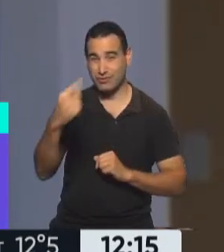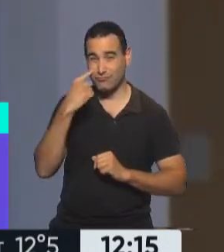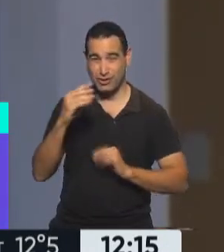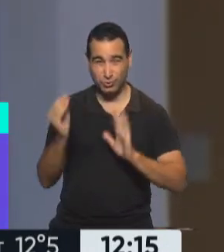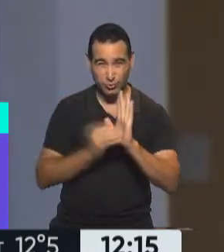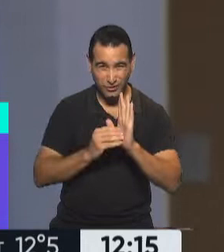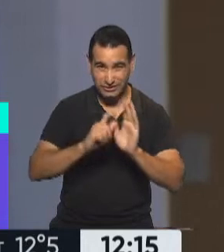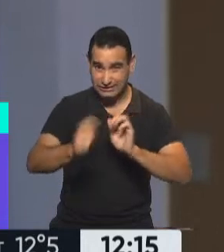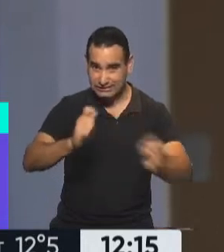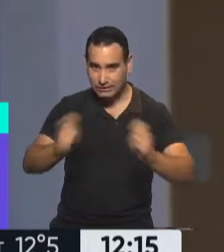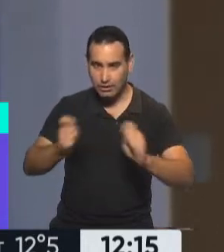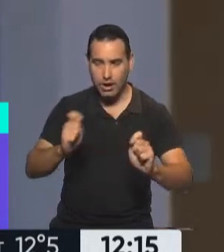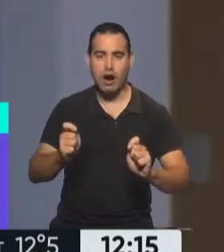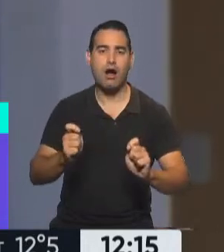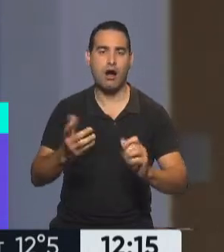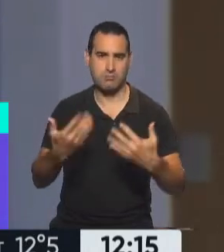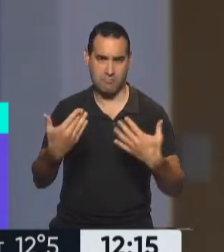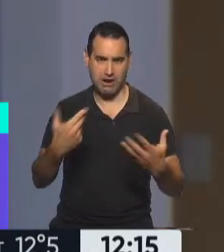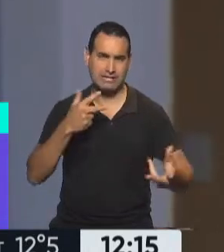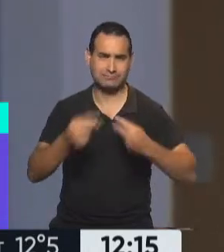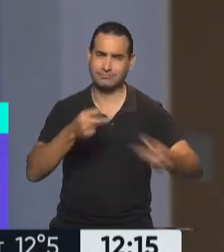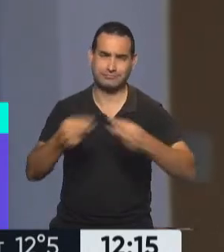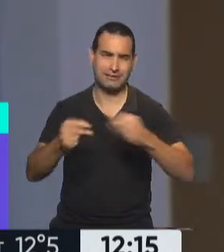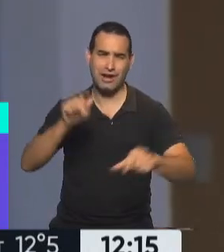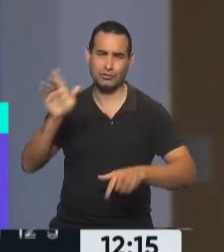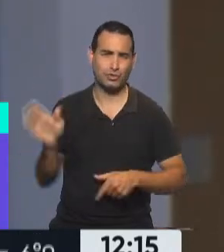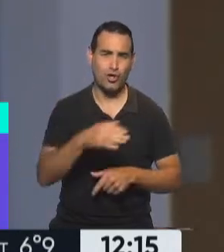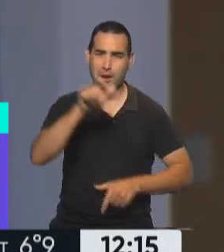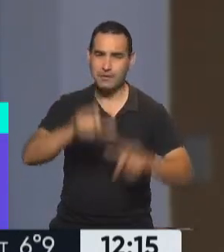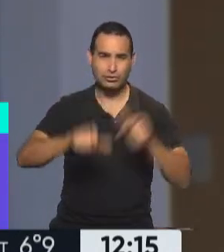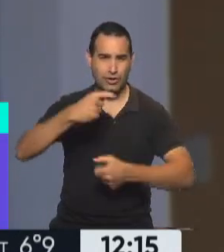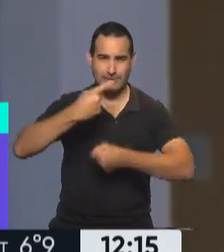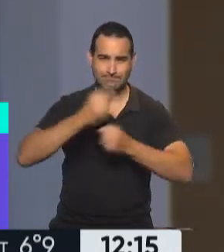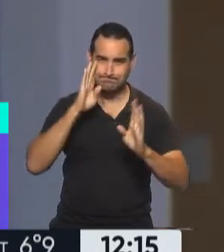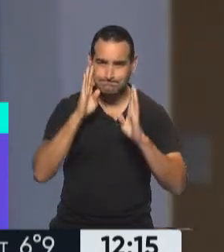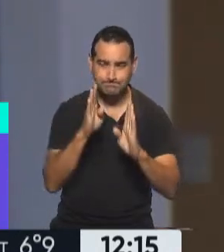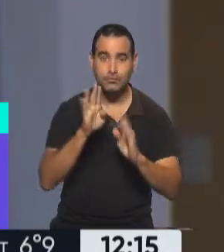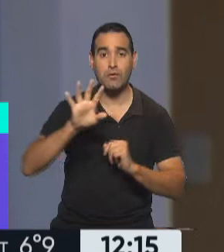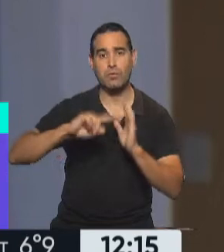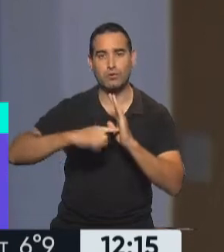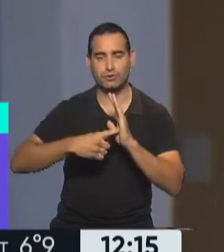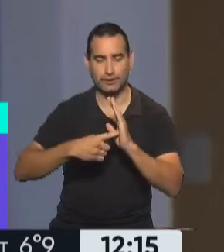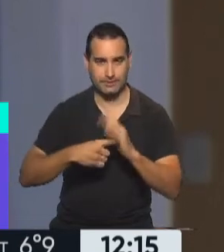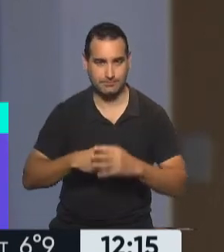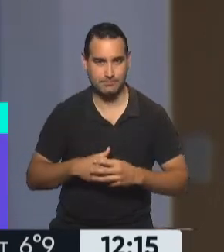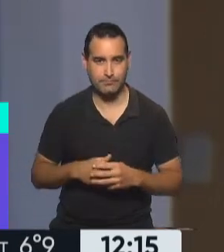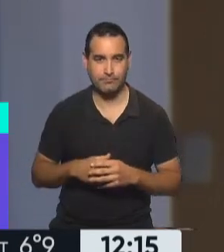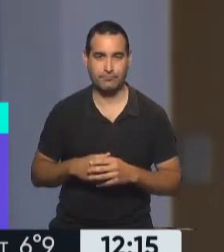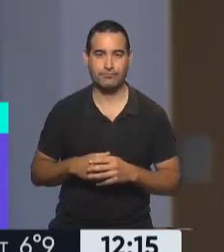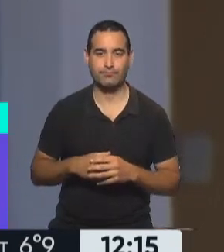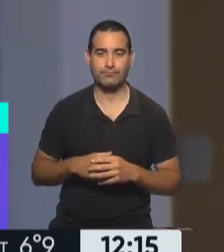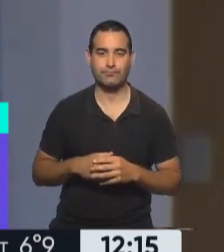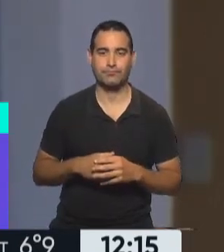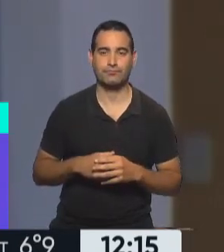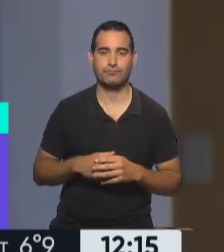vamos a cubrir a toda la población priorizada de la provincia buenos aires vamos